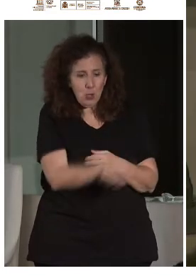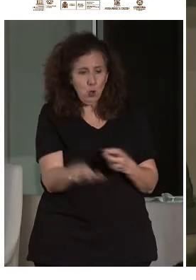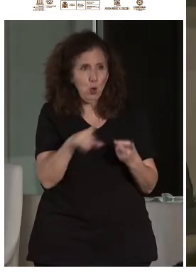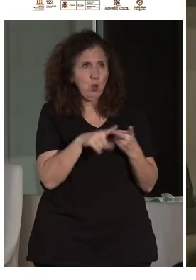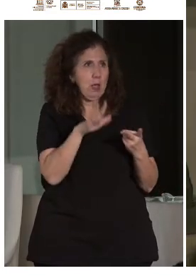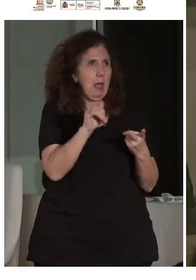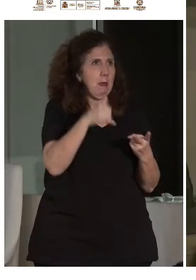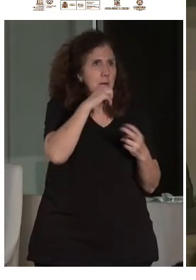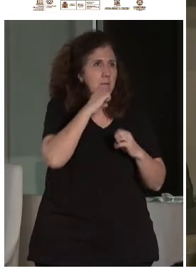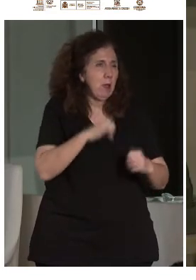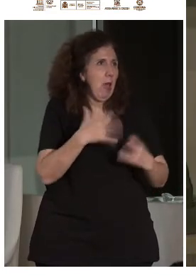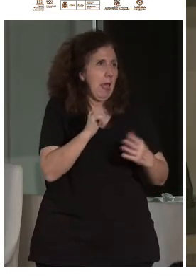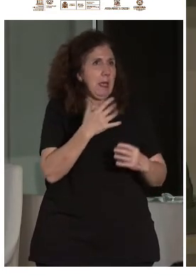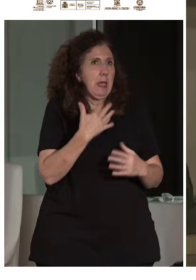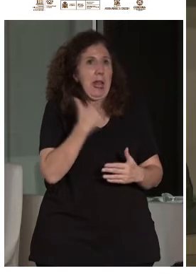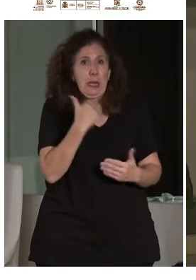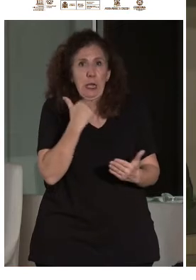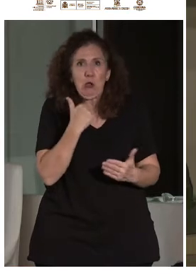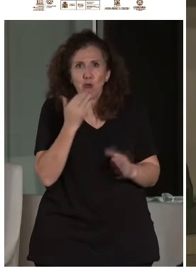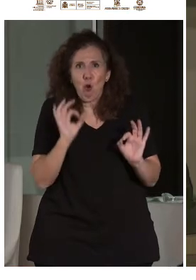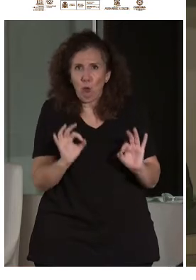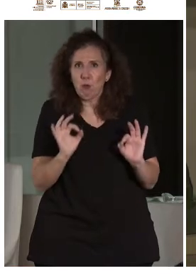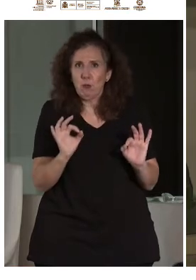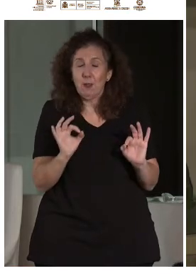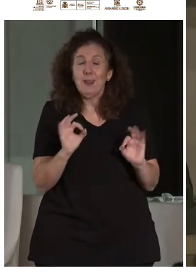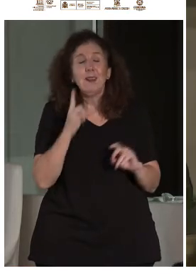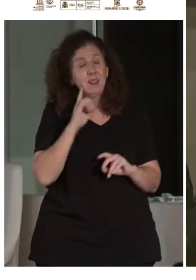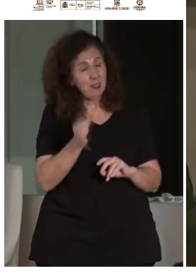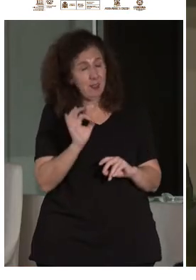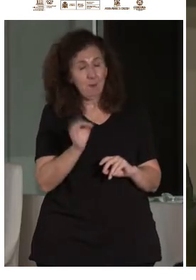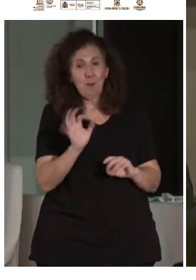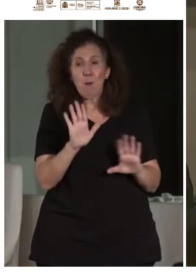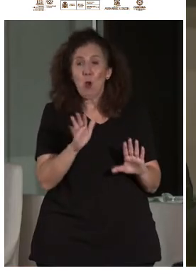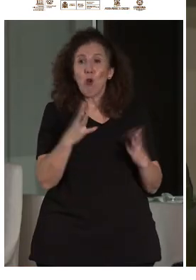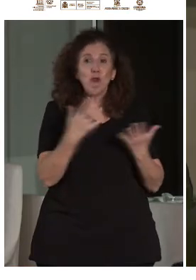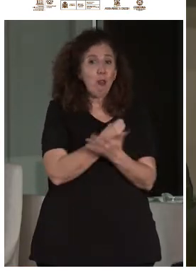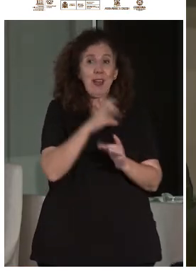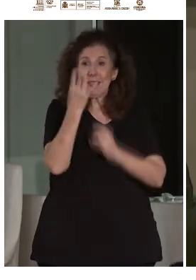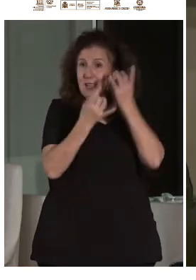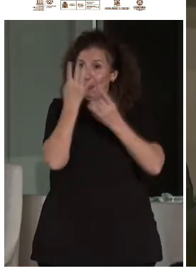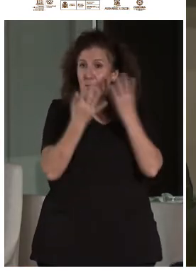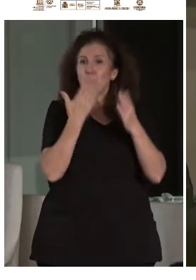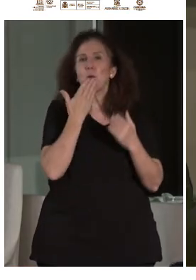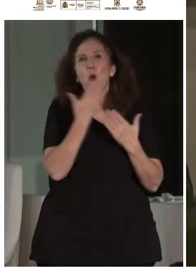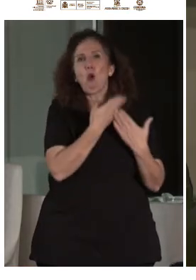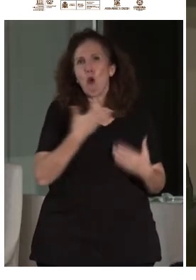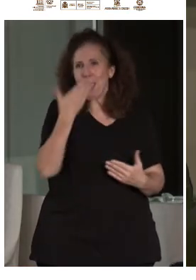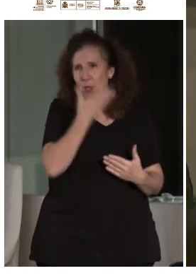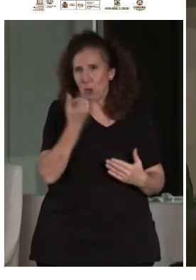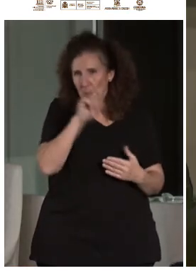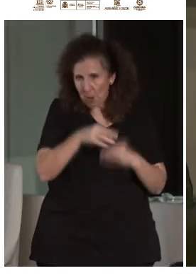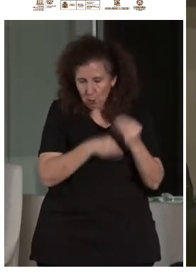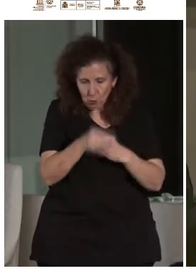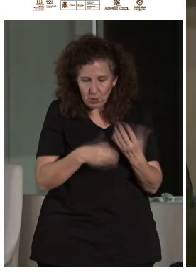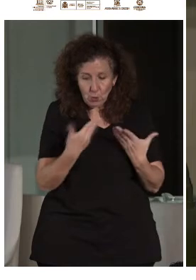riesgo, evidentemente. Hay riesgo, lo único que sí que es verdad, que todas las actividades que, por ejemplo, cuando vas con un colegio, que lo hemos hecho también con los colegios de la